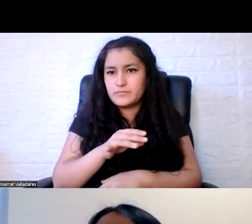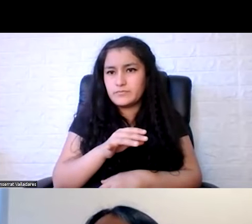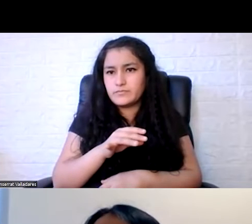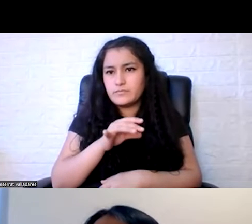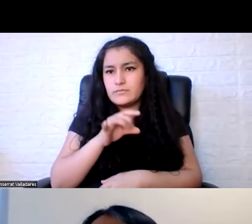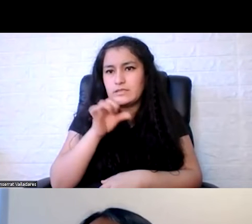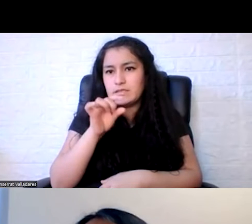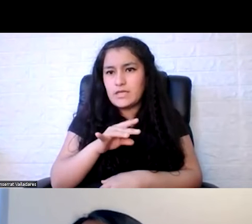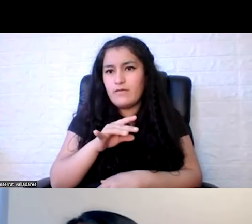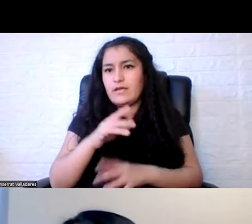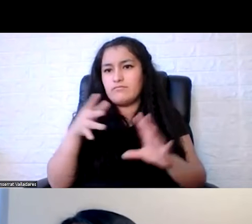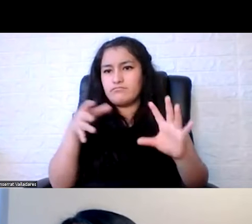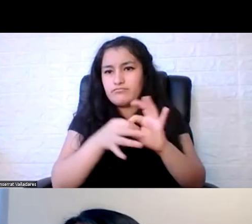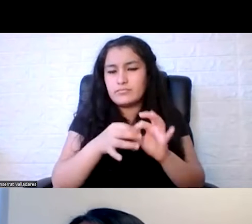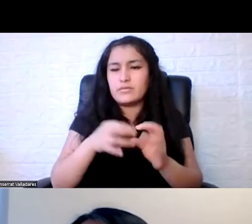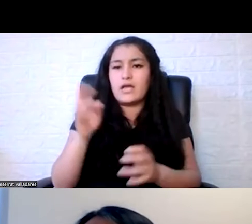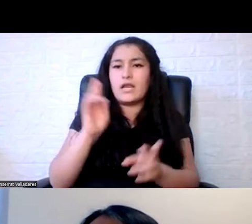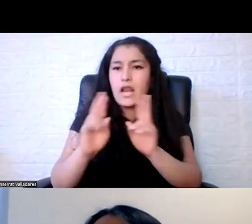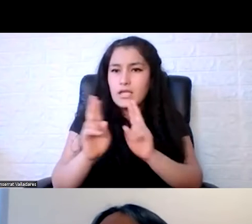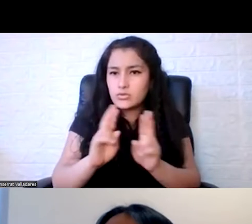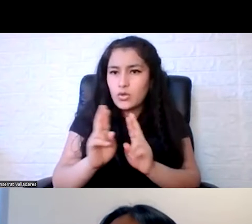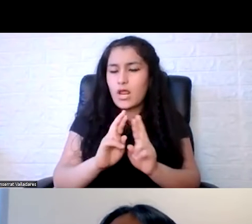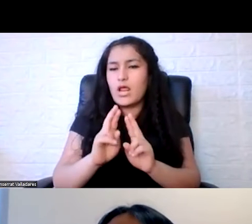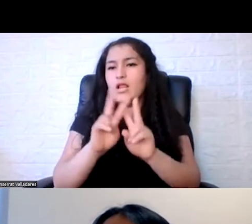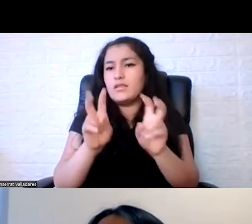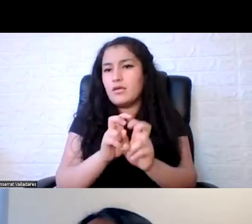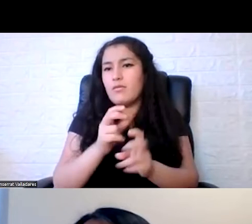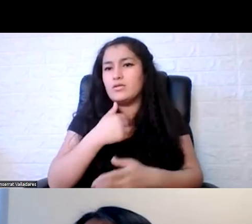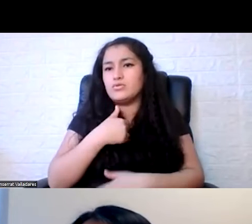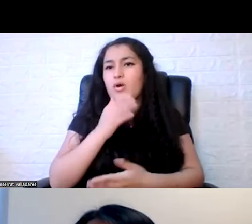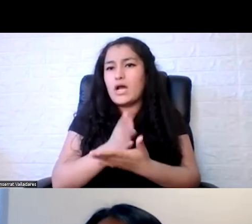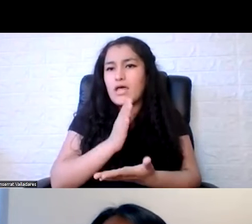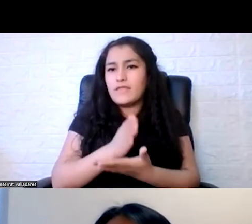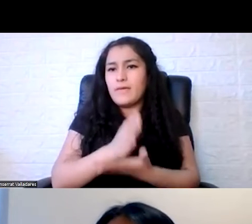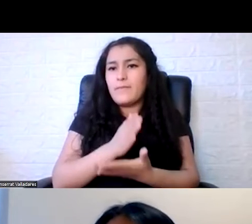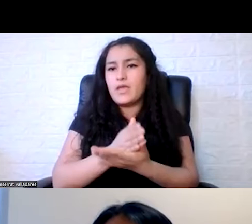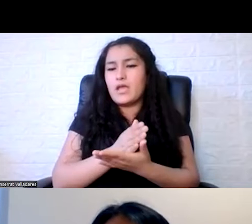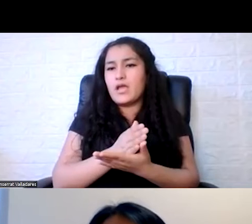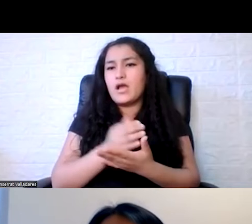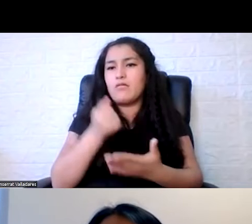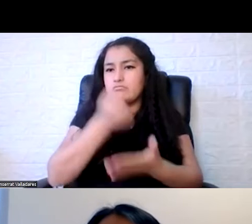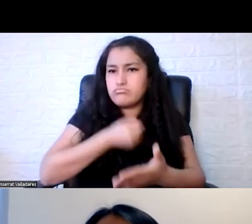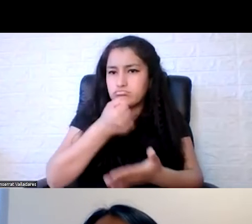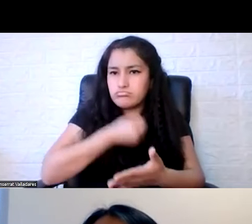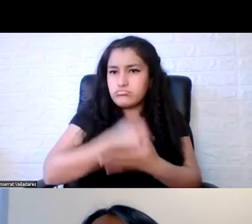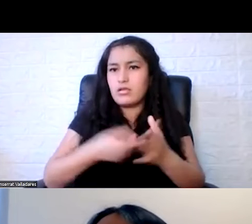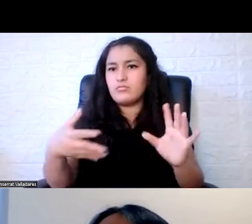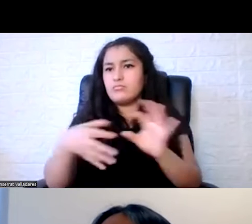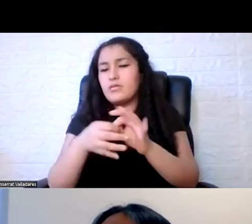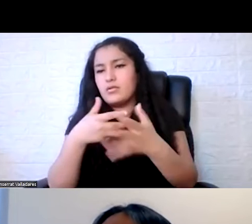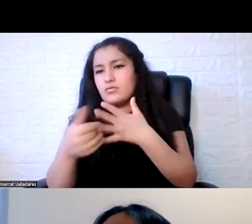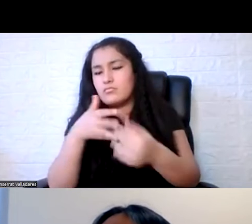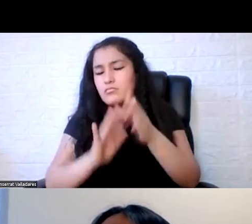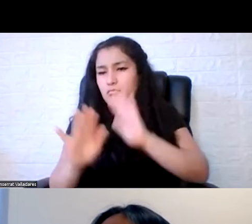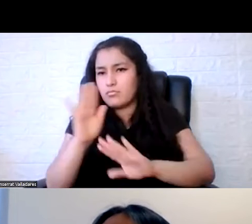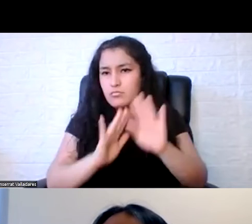de manera relacional también el poder que puedo poseer en tanto académica militante de una organización socioambiental. Y por lo